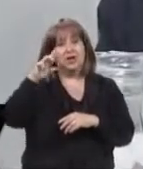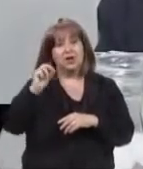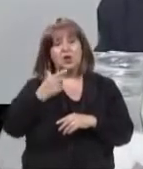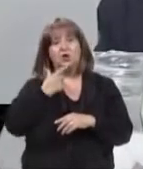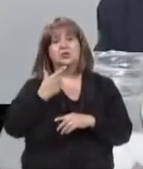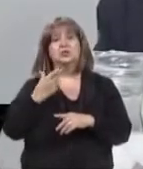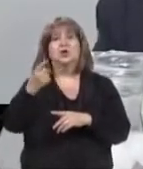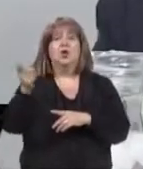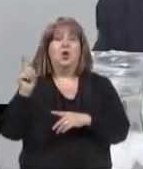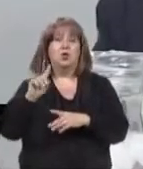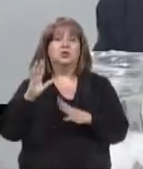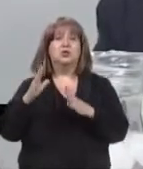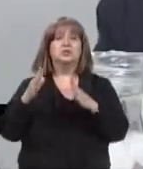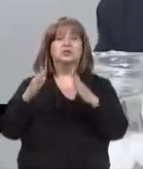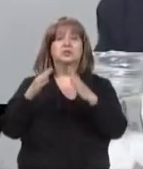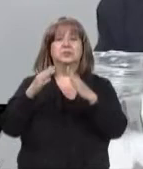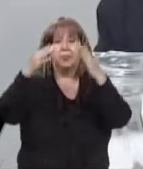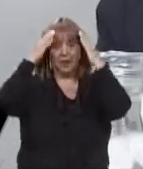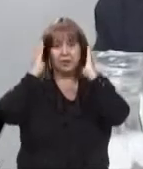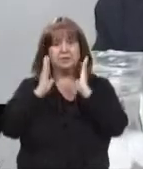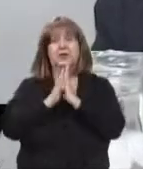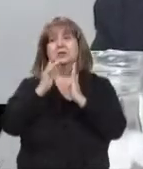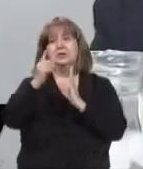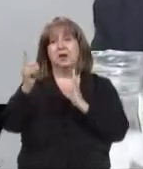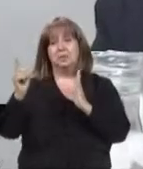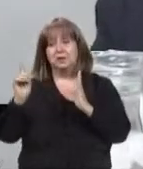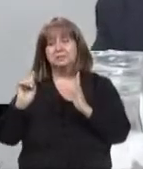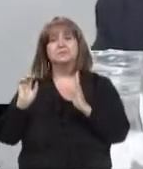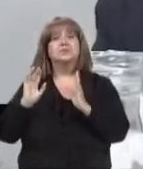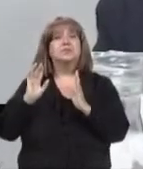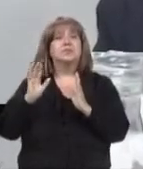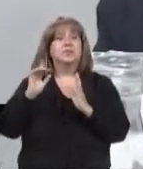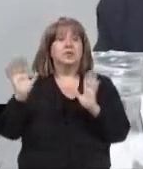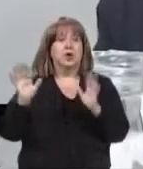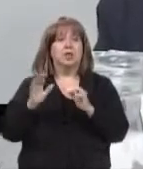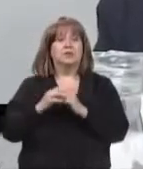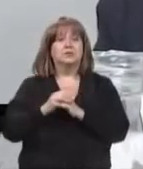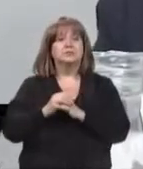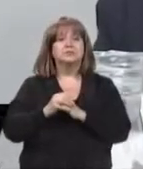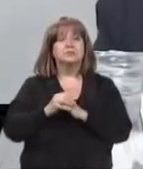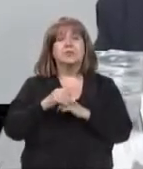hermanas religiosas. Me hubieran gustado que estuvieran mis amigas, las carmelitas de San Nicolás, pero no pueden porque son de